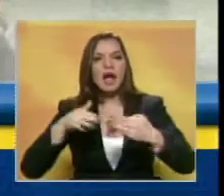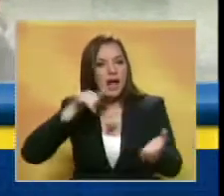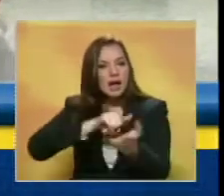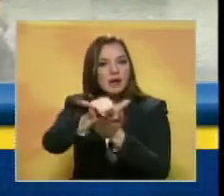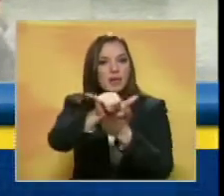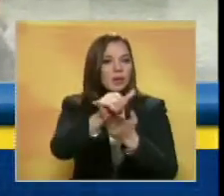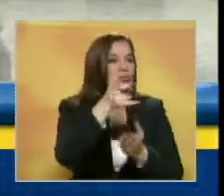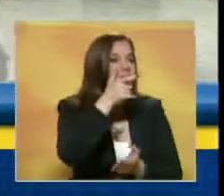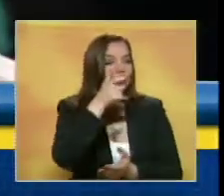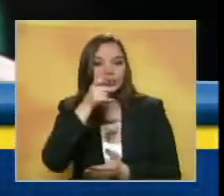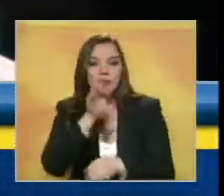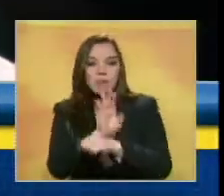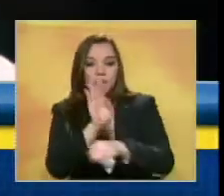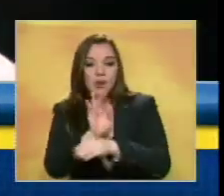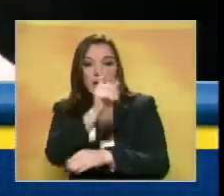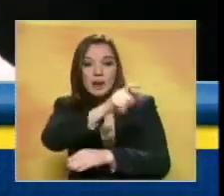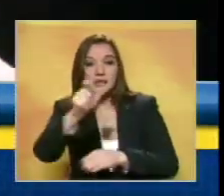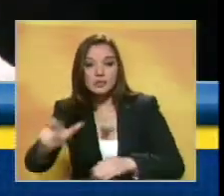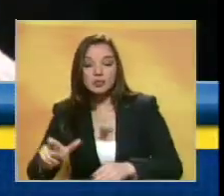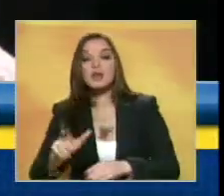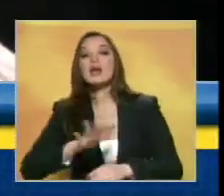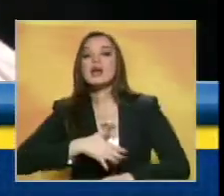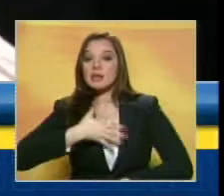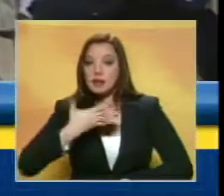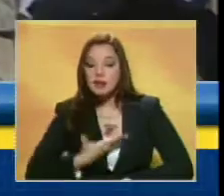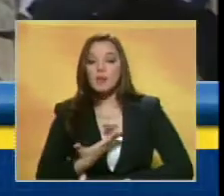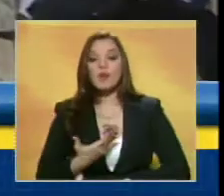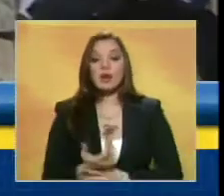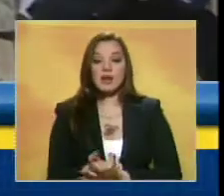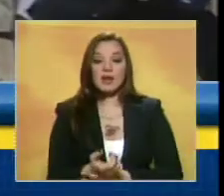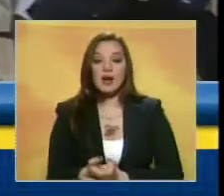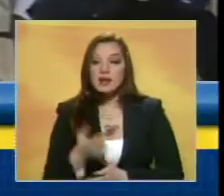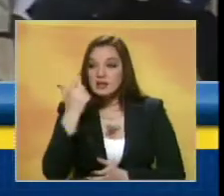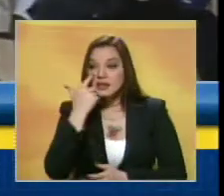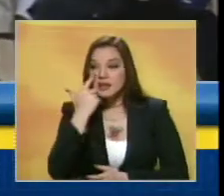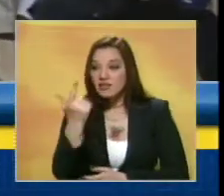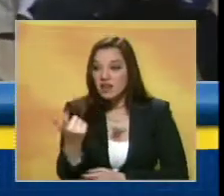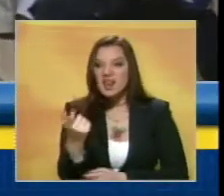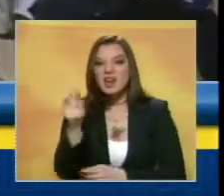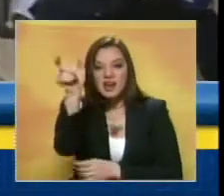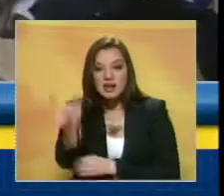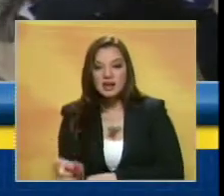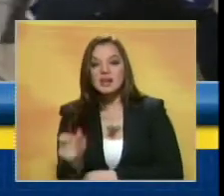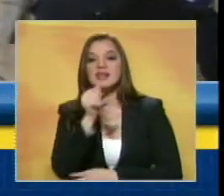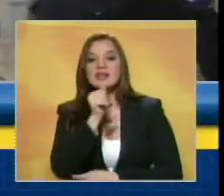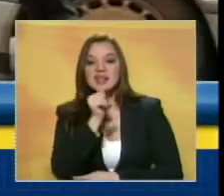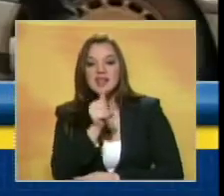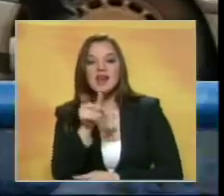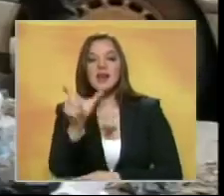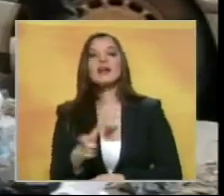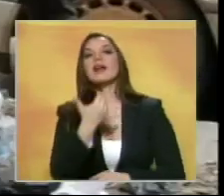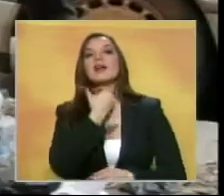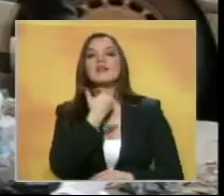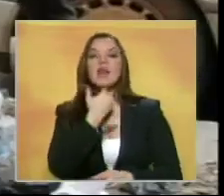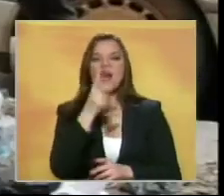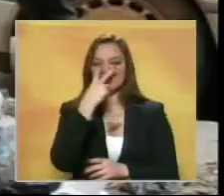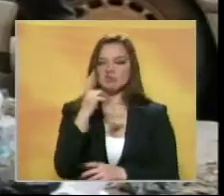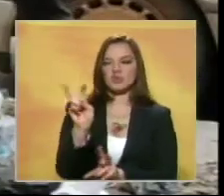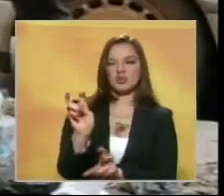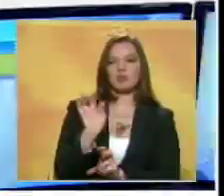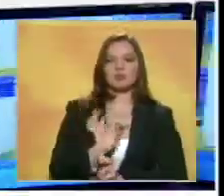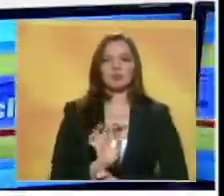y aeropuertos de manera que puedan tener capacidad de vigilar, reconocer, intervenir y notificar la presencia de cualquier caso